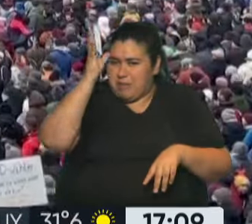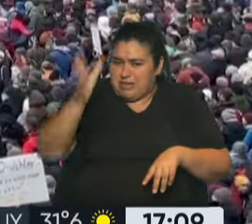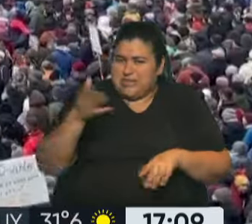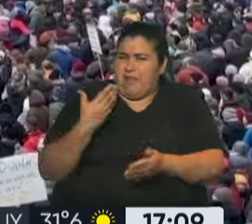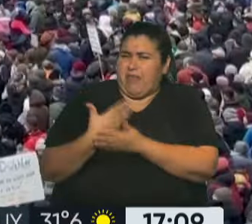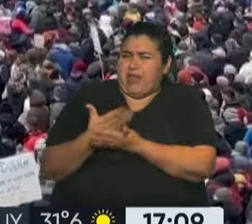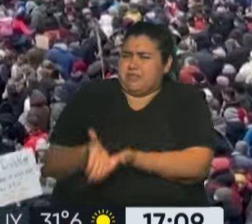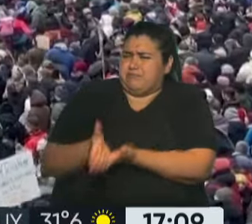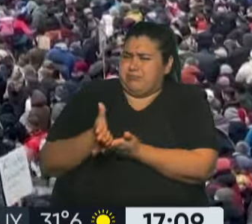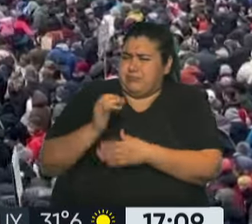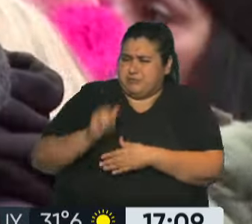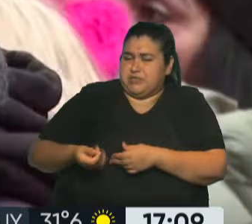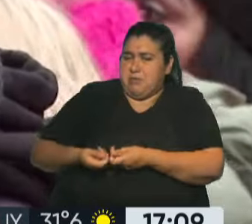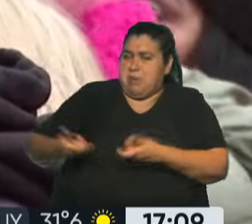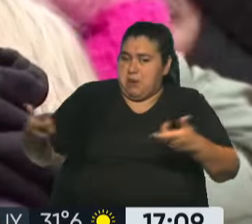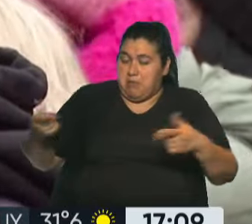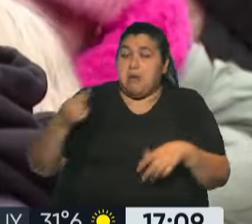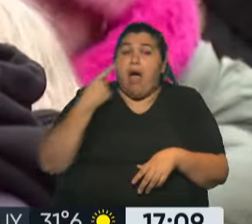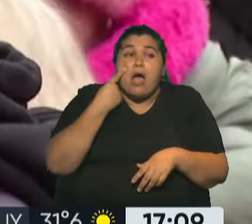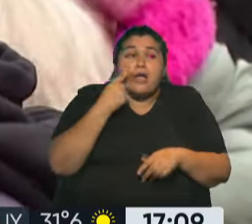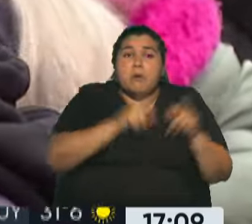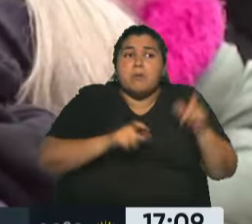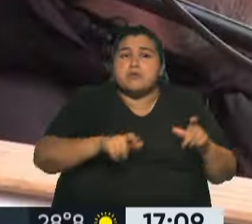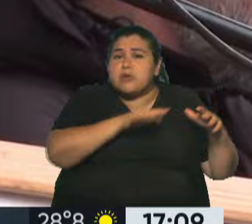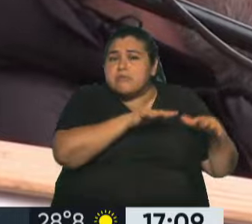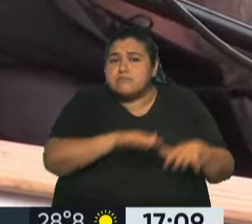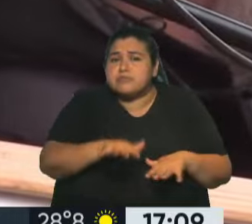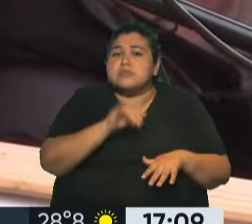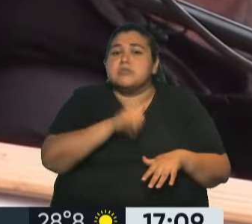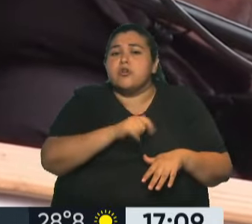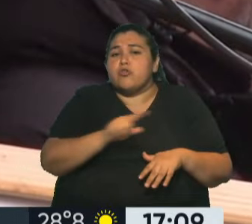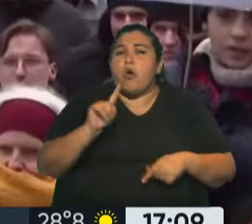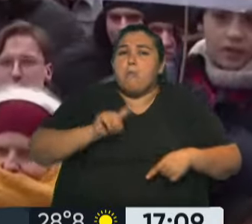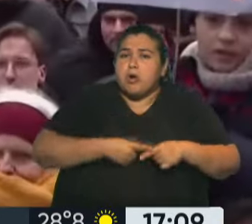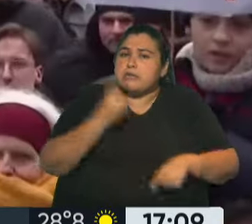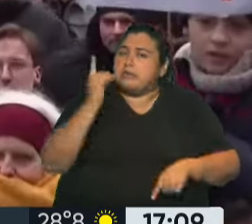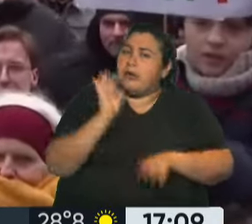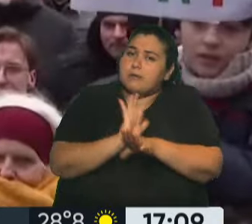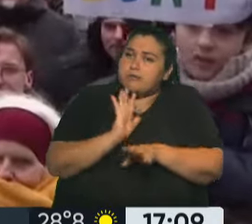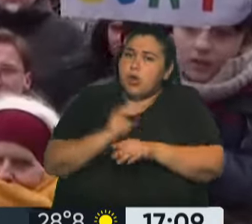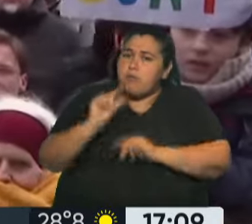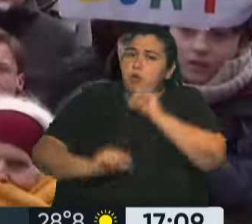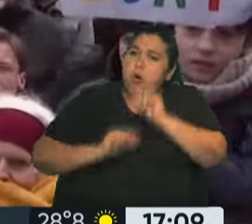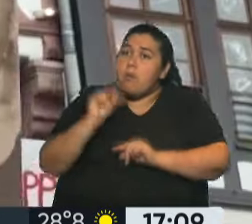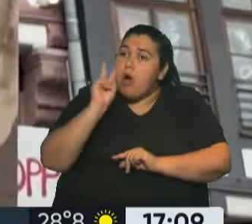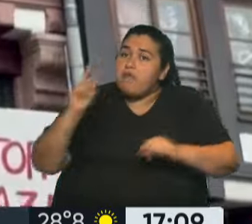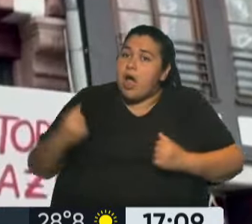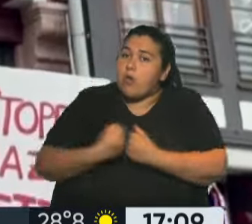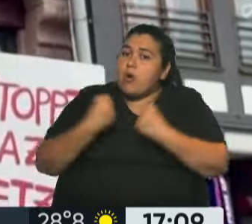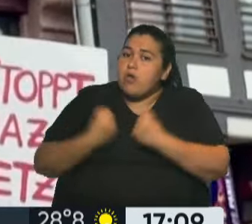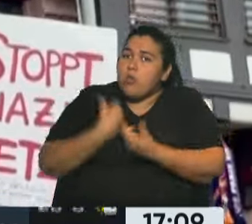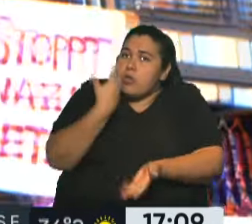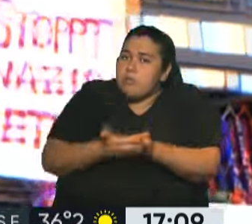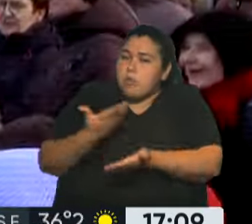Habrá que ver si la ciudadanía en las calles consigue que la política empiece a ampliar consensos para opacar las